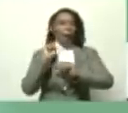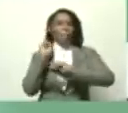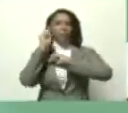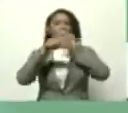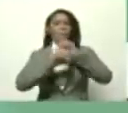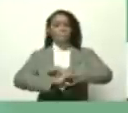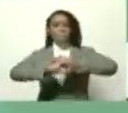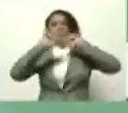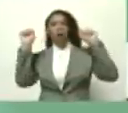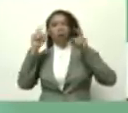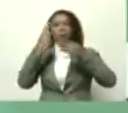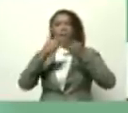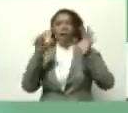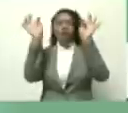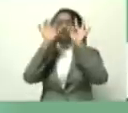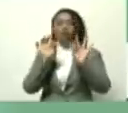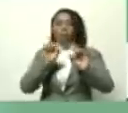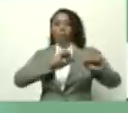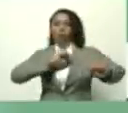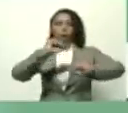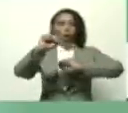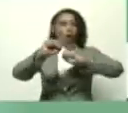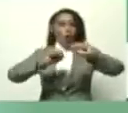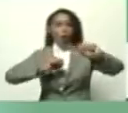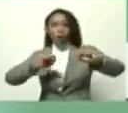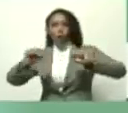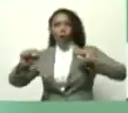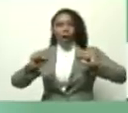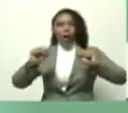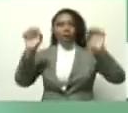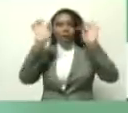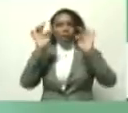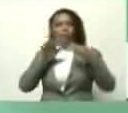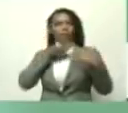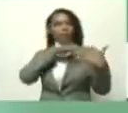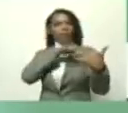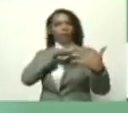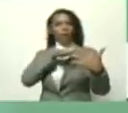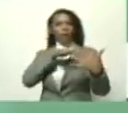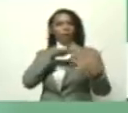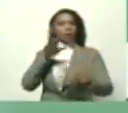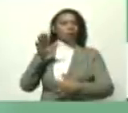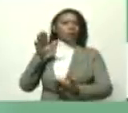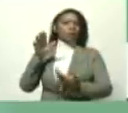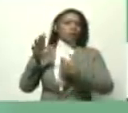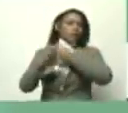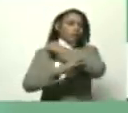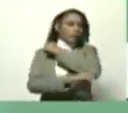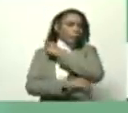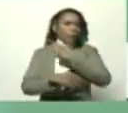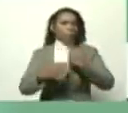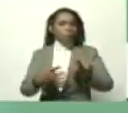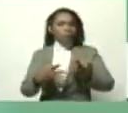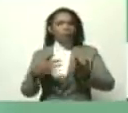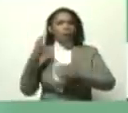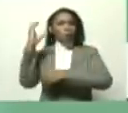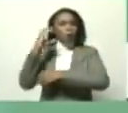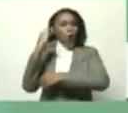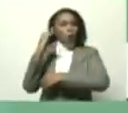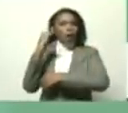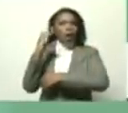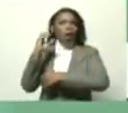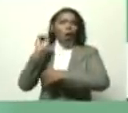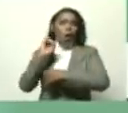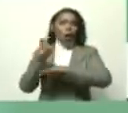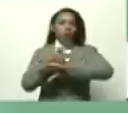y formas de actuación de tipo guerra irregular que en la que Colombia, o en todo caso